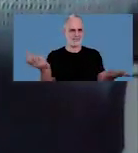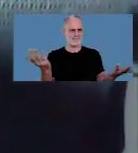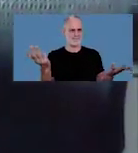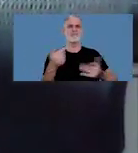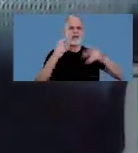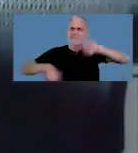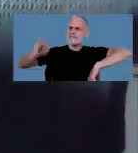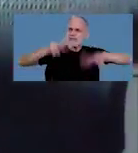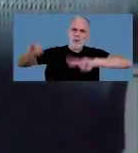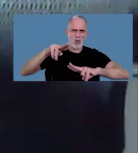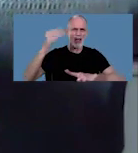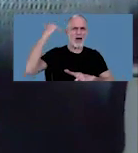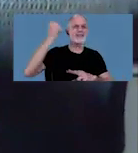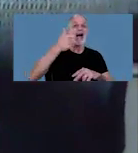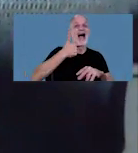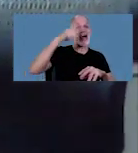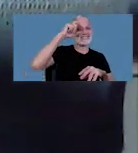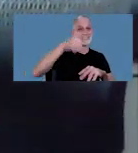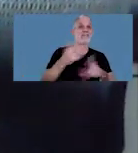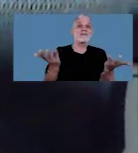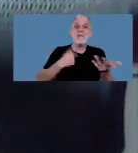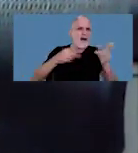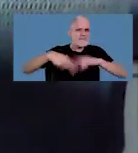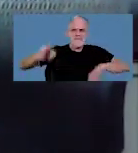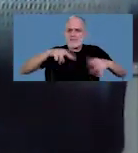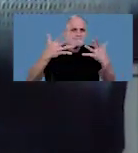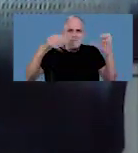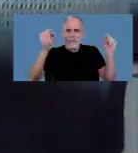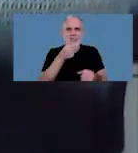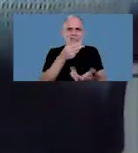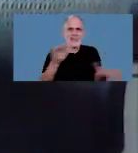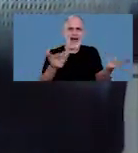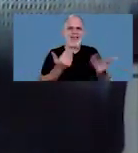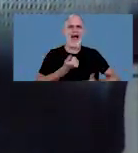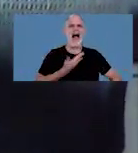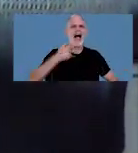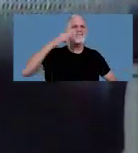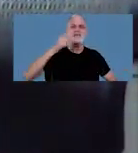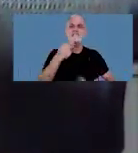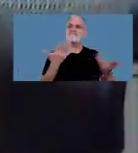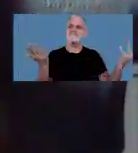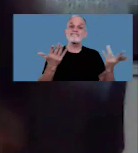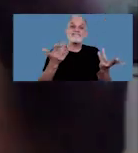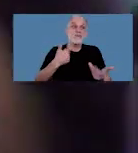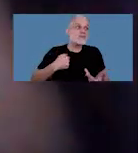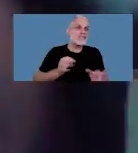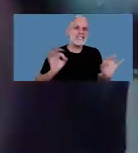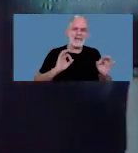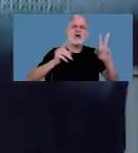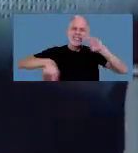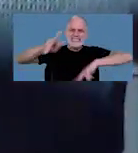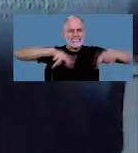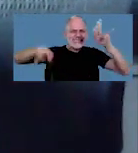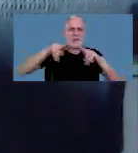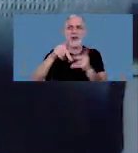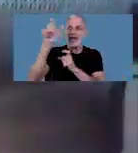busqué mucho cuando fue ACE, y la verdad no encontré pronunciamiento de la casa. No me saben decir, o sea, busqué hasta, digamos,